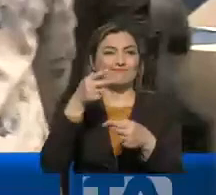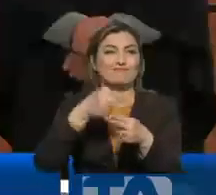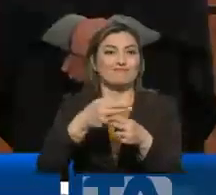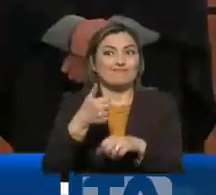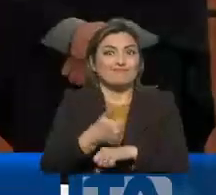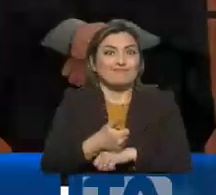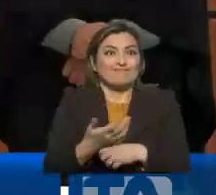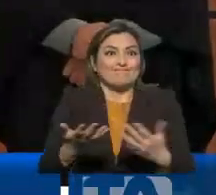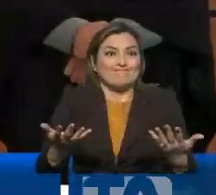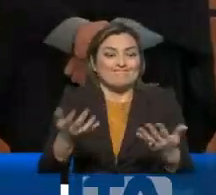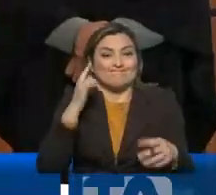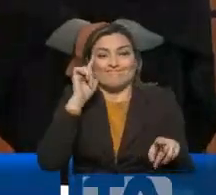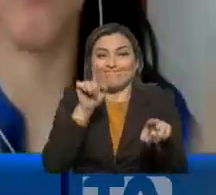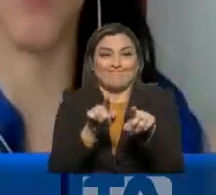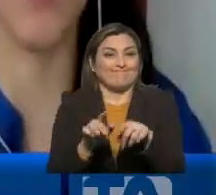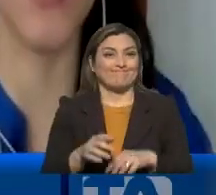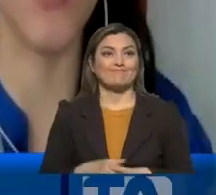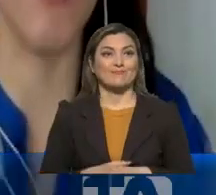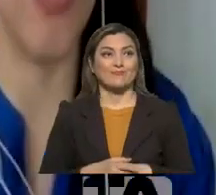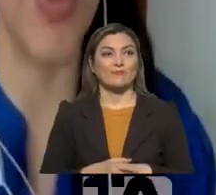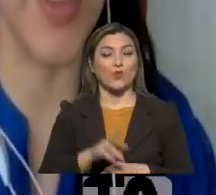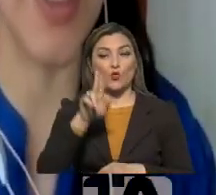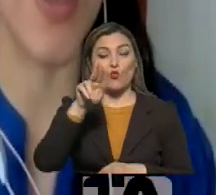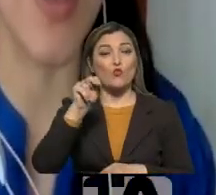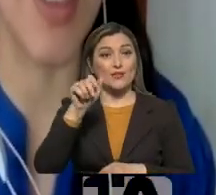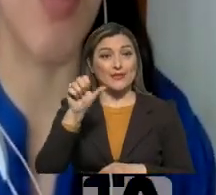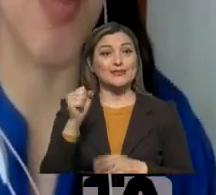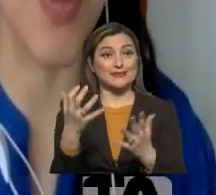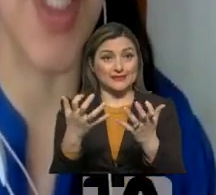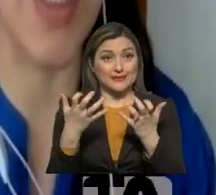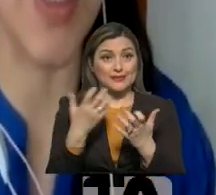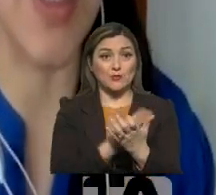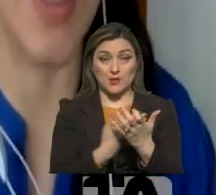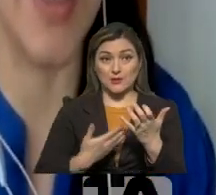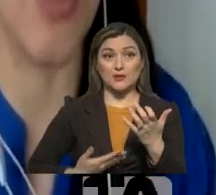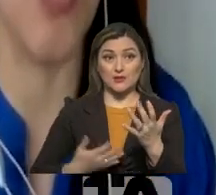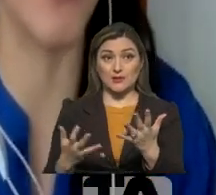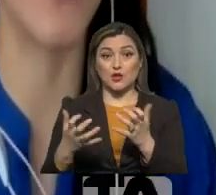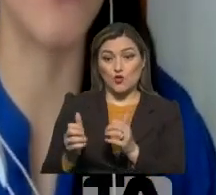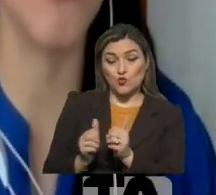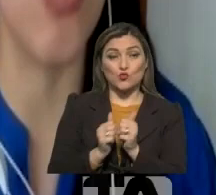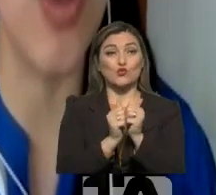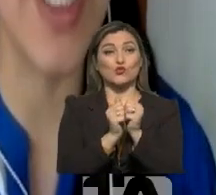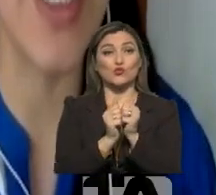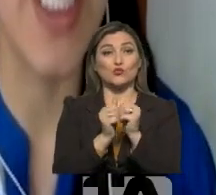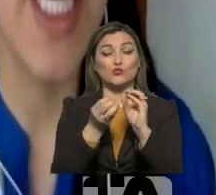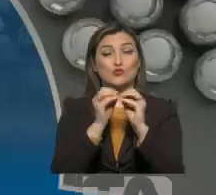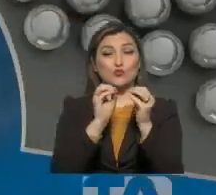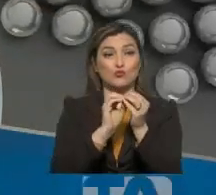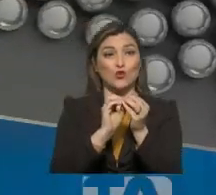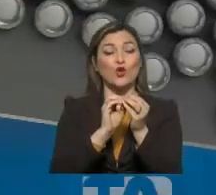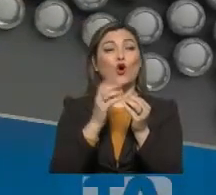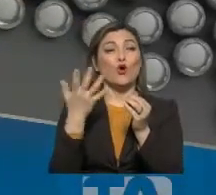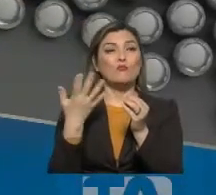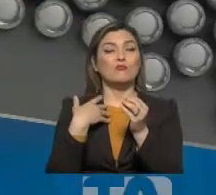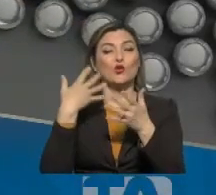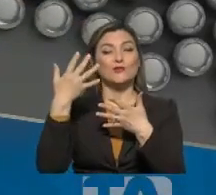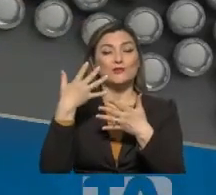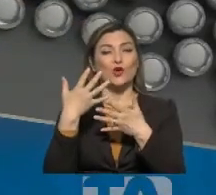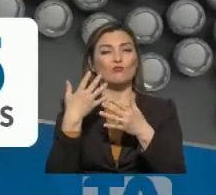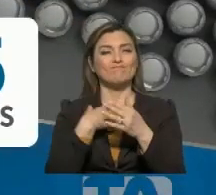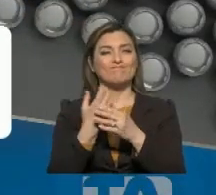las autoridades del legislativo funes busca la presidencia y espera la unidad del sector de la izquierda para lograrlo una es tiene